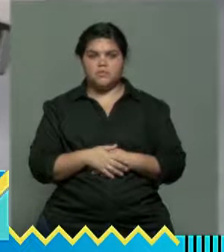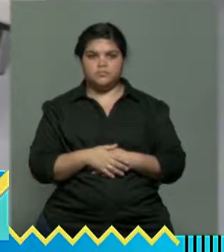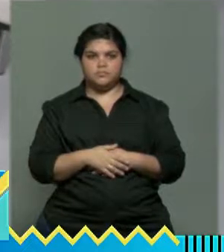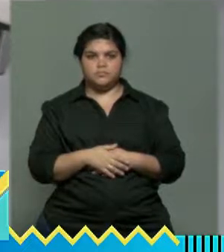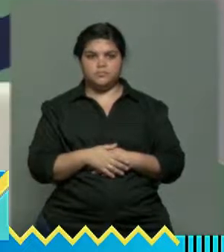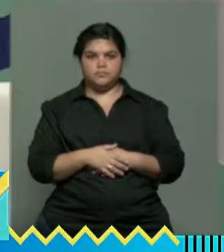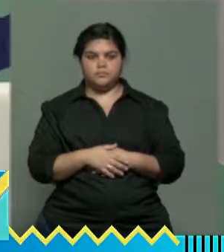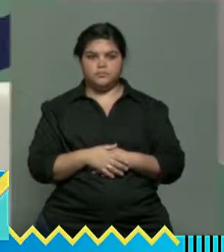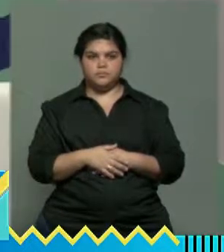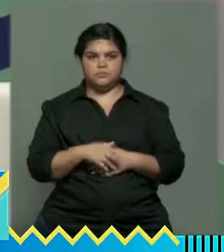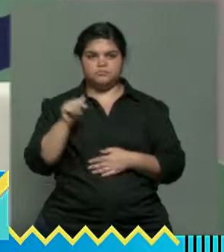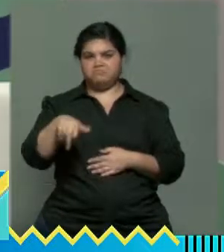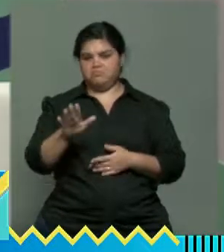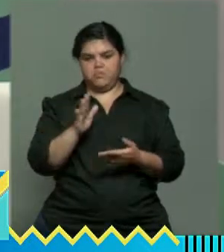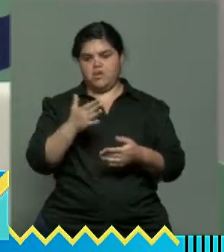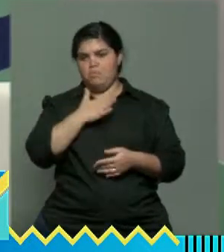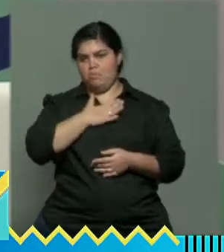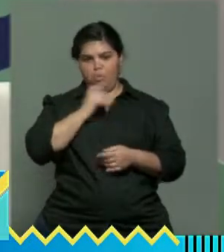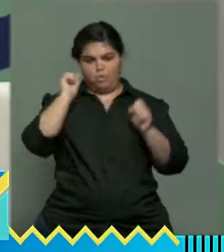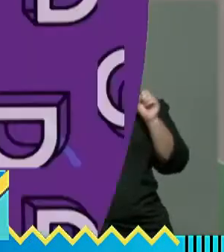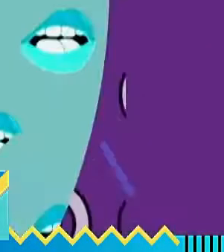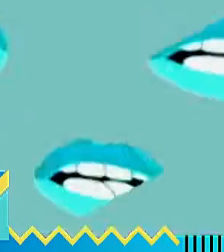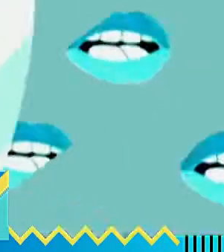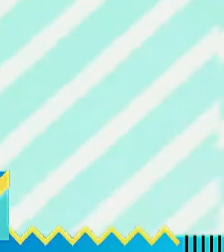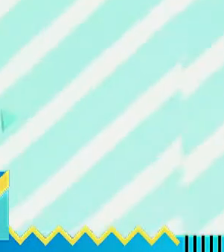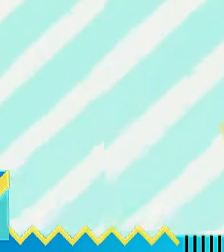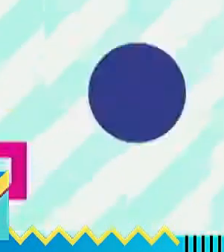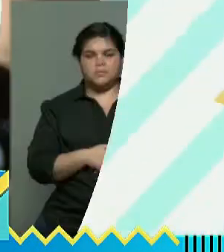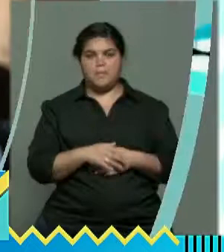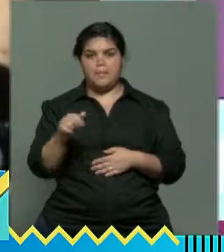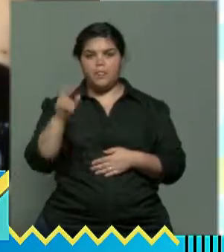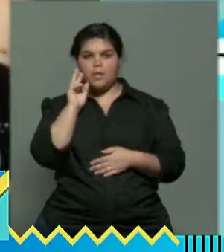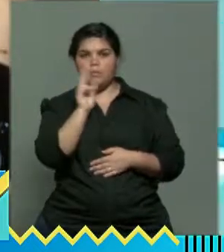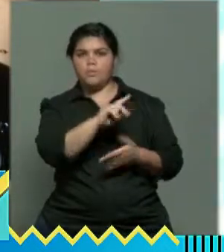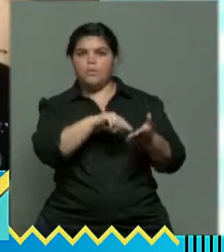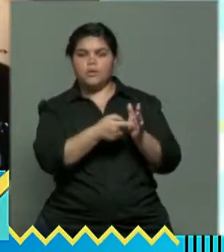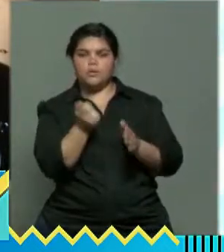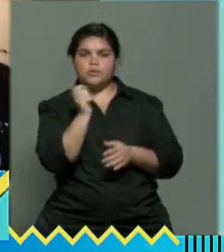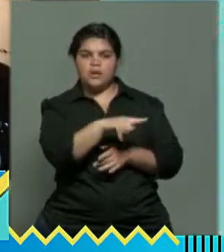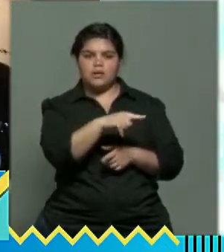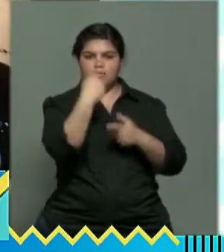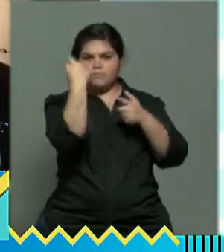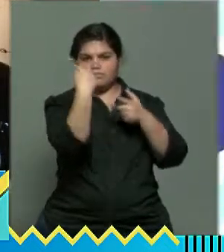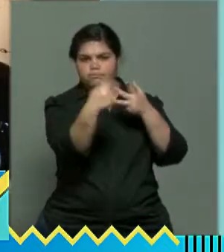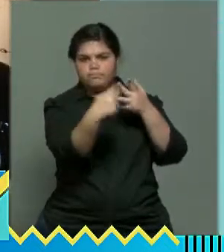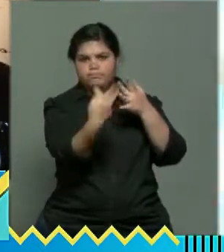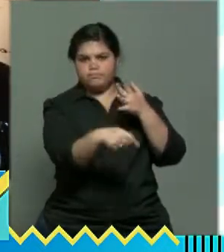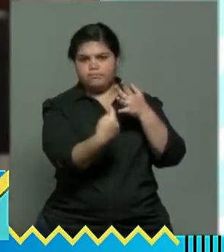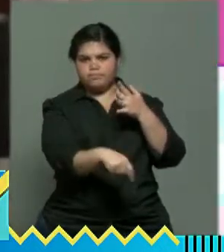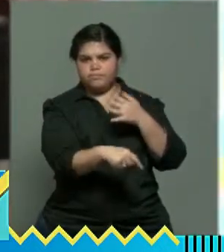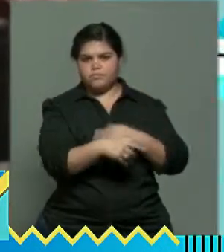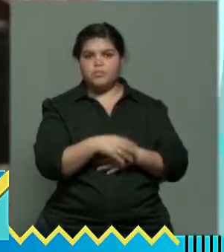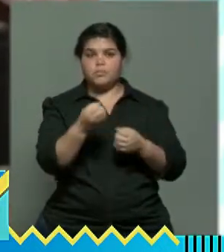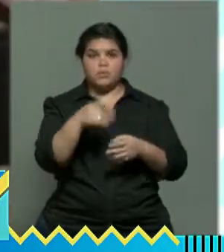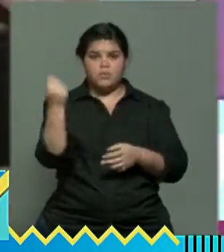de nuestra cultura. Es por eso que cuando vos vas a Buenos Aires y ves comunicadores tan diversos, pues yo digo que lo del vino nos une, no es un